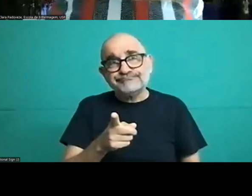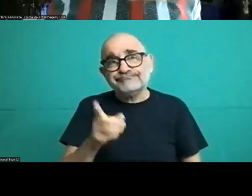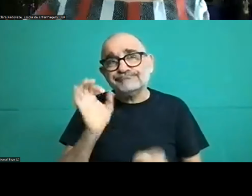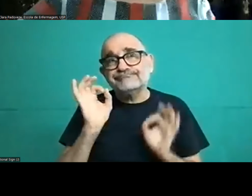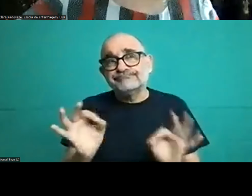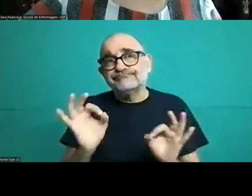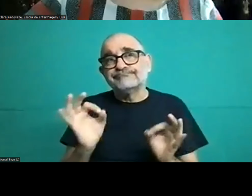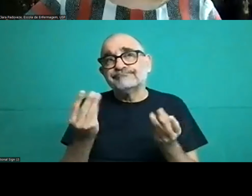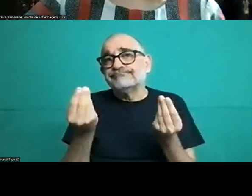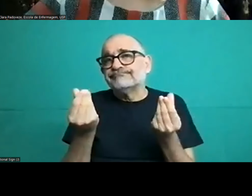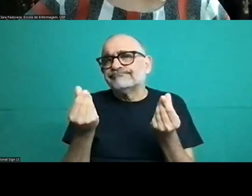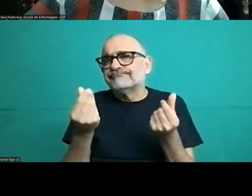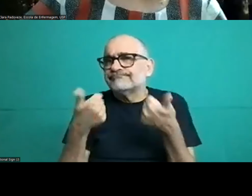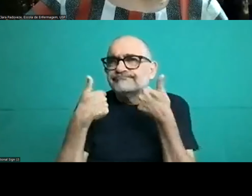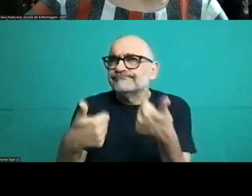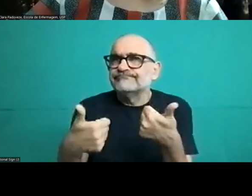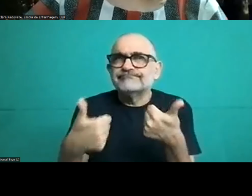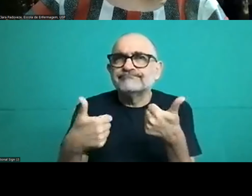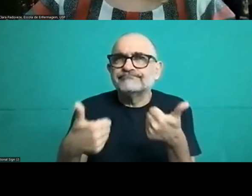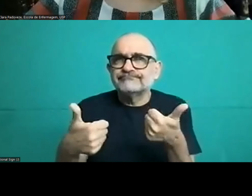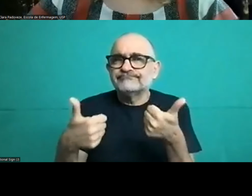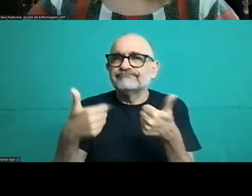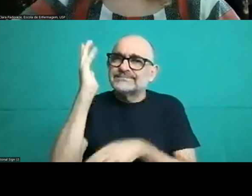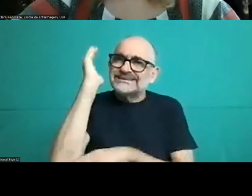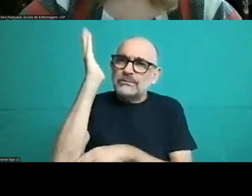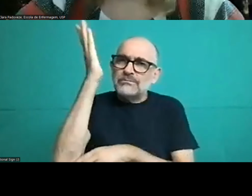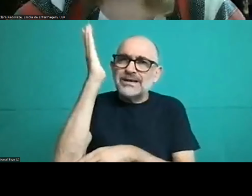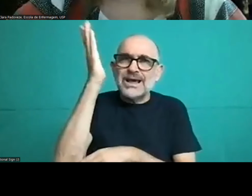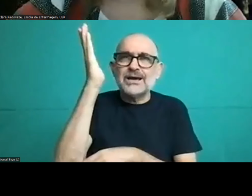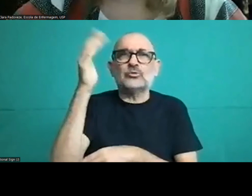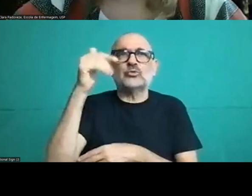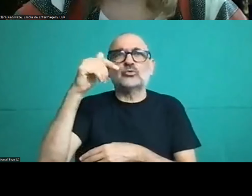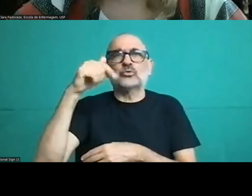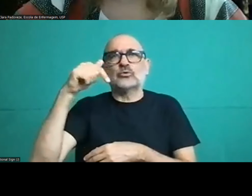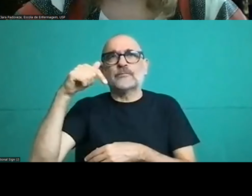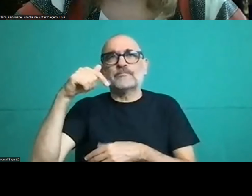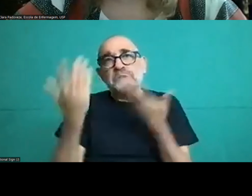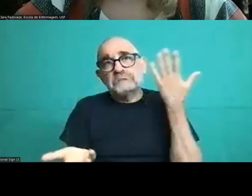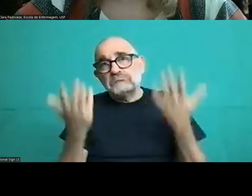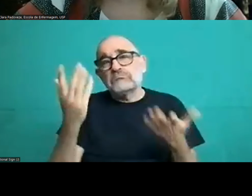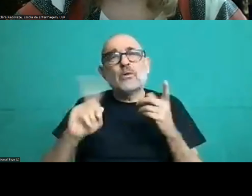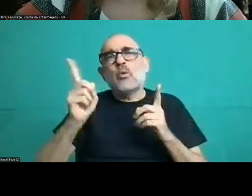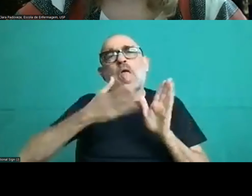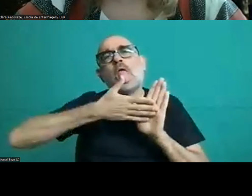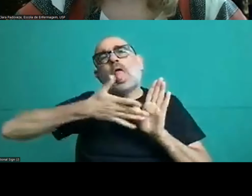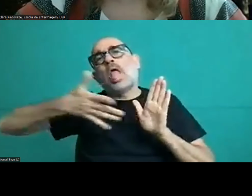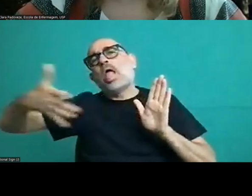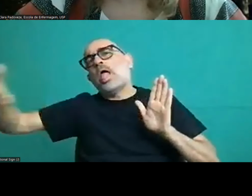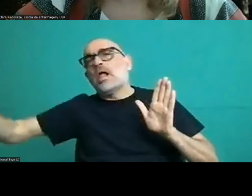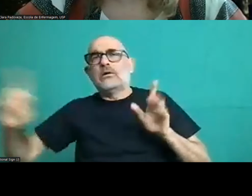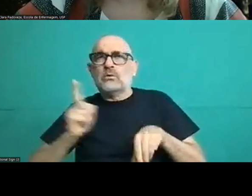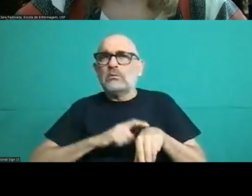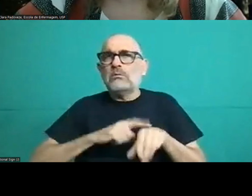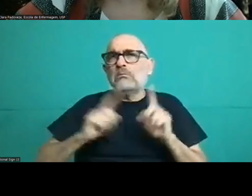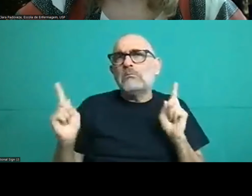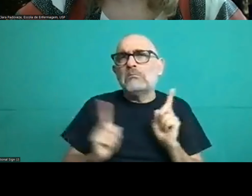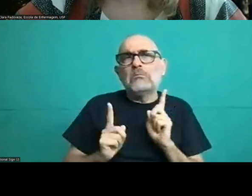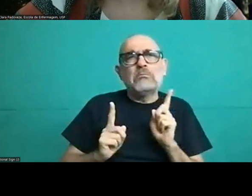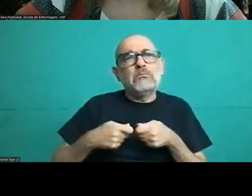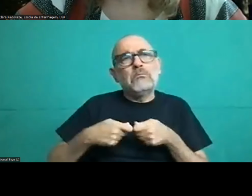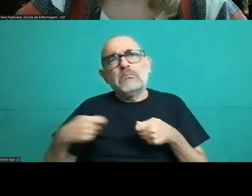En un seminario quizá no tan largo, pero como hemos mirado desde distintos ángulos, todos relevantes,